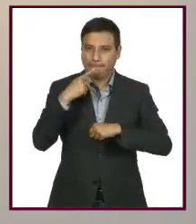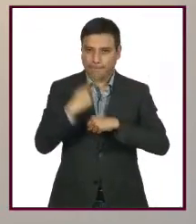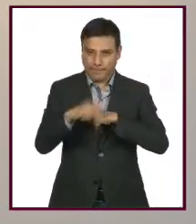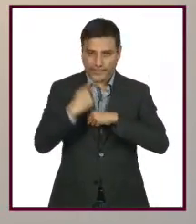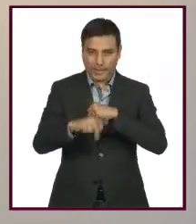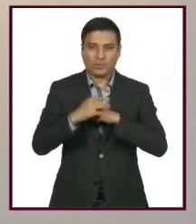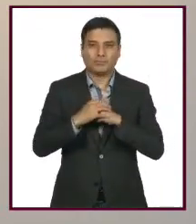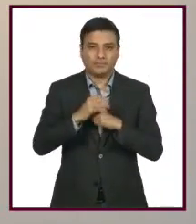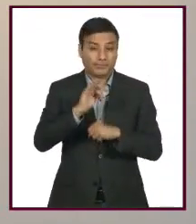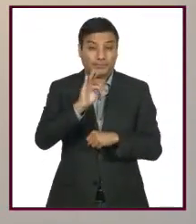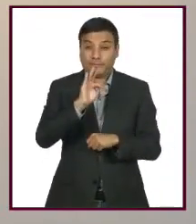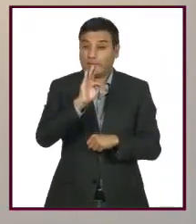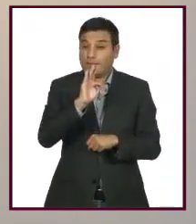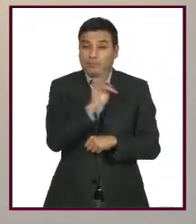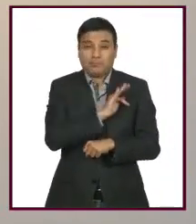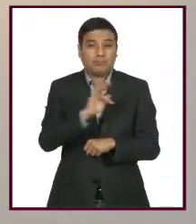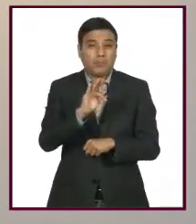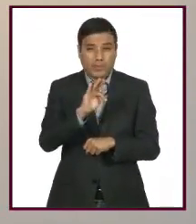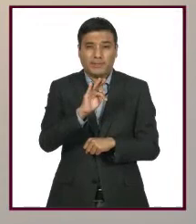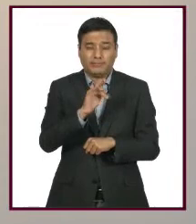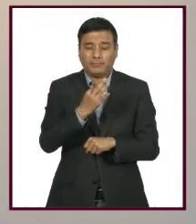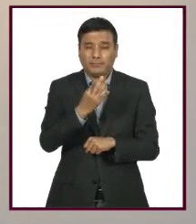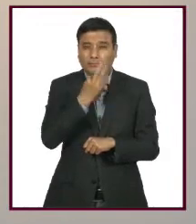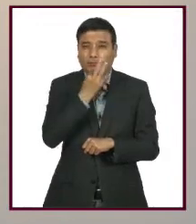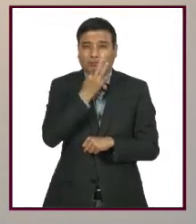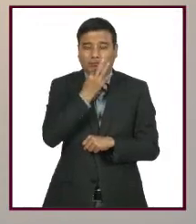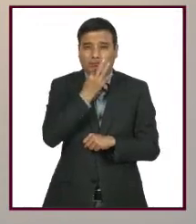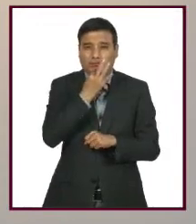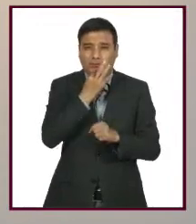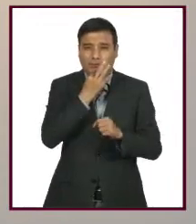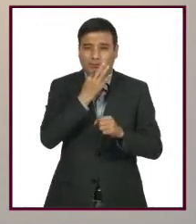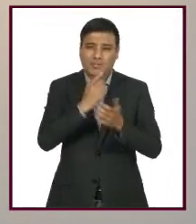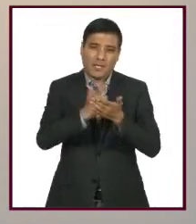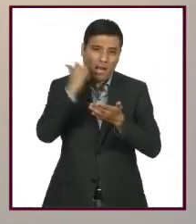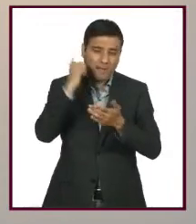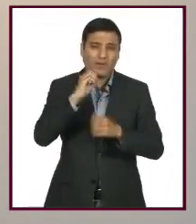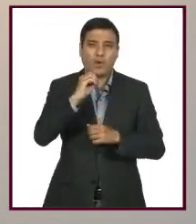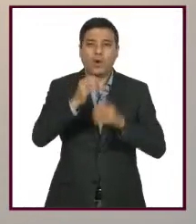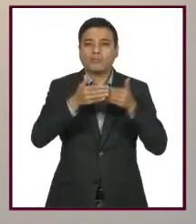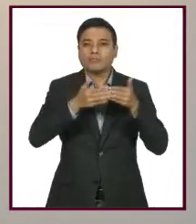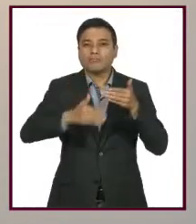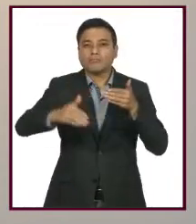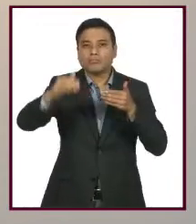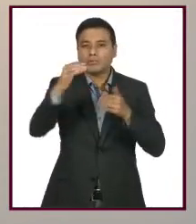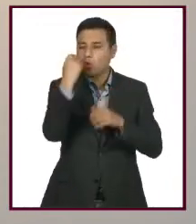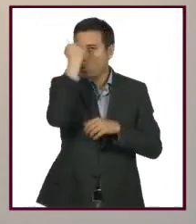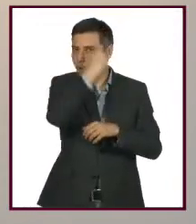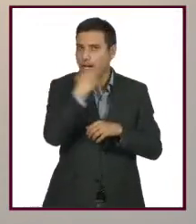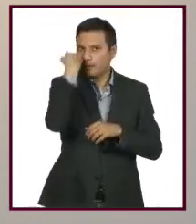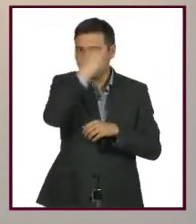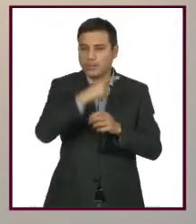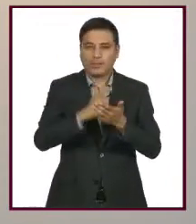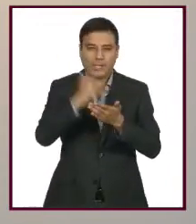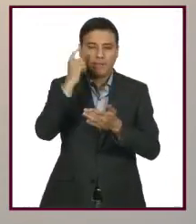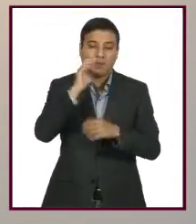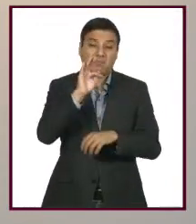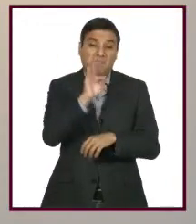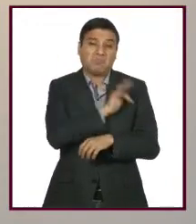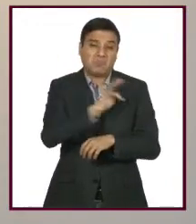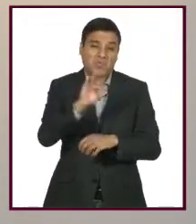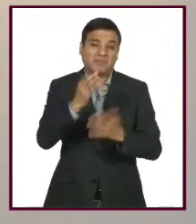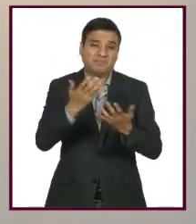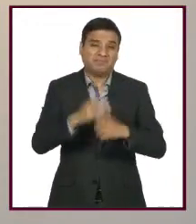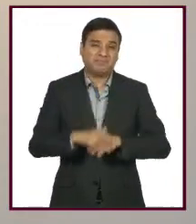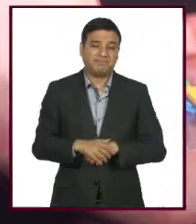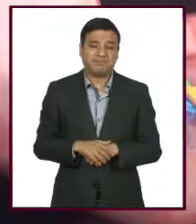ser inmediato que puedan presentarse efectos graves o a largo plazo, ¿no? También después de varias horas de haberla consumido en una sola